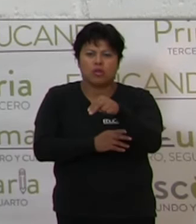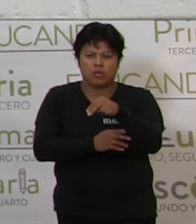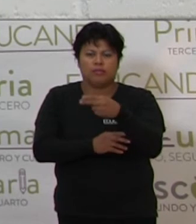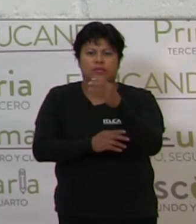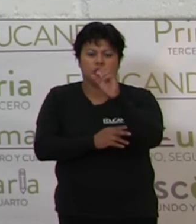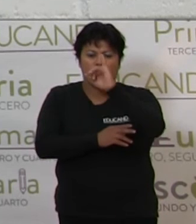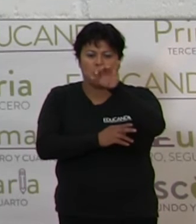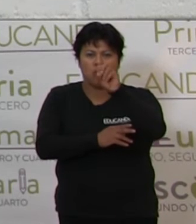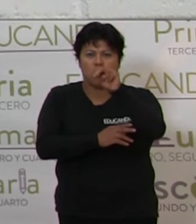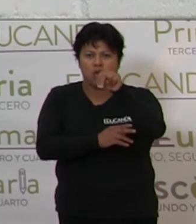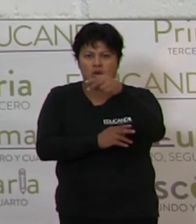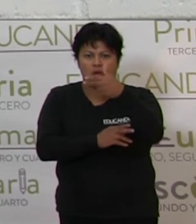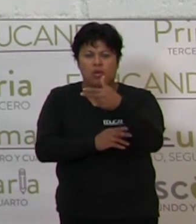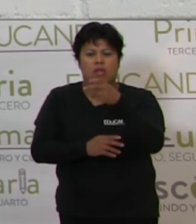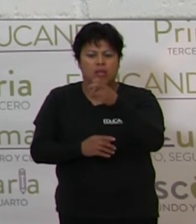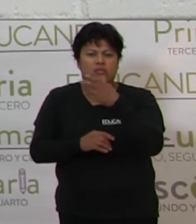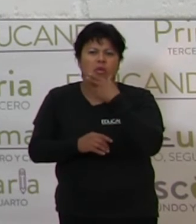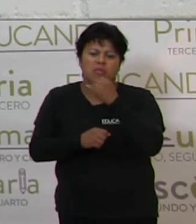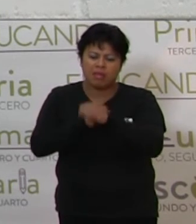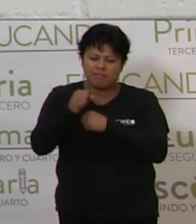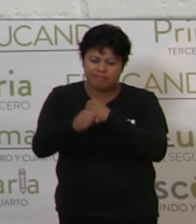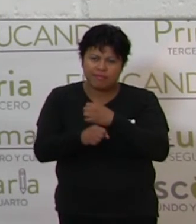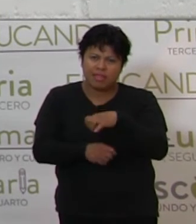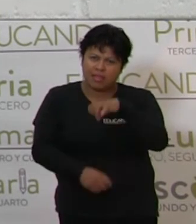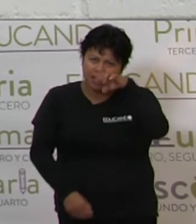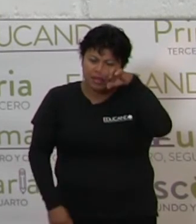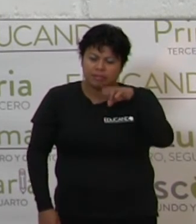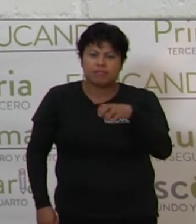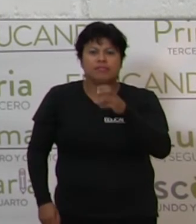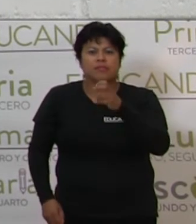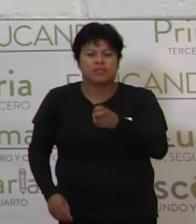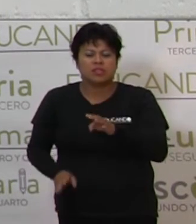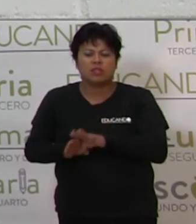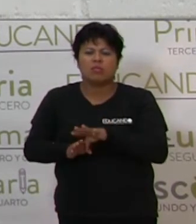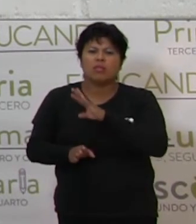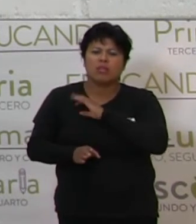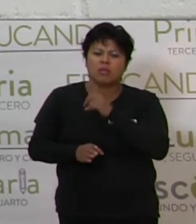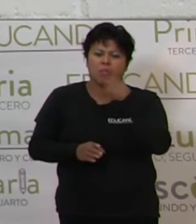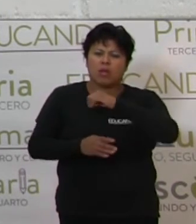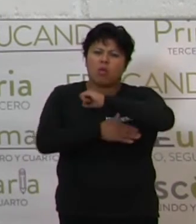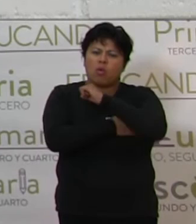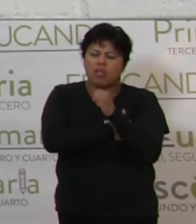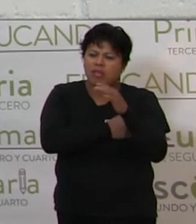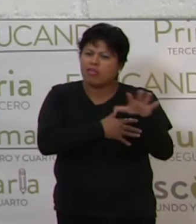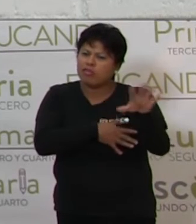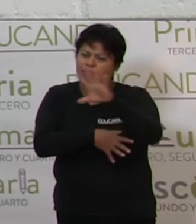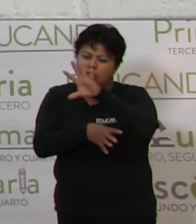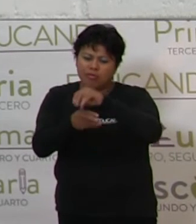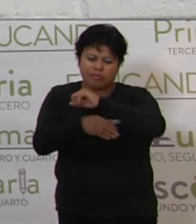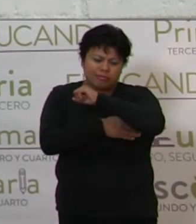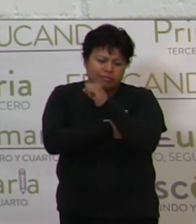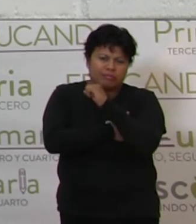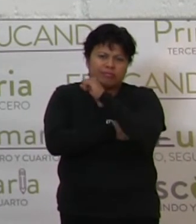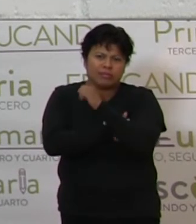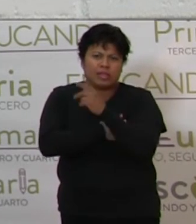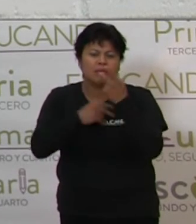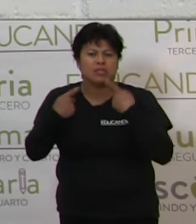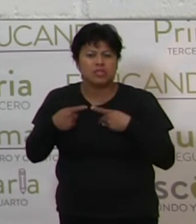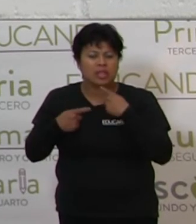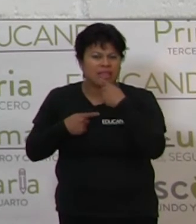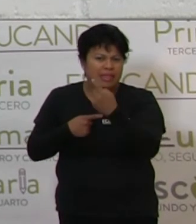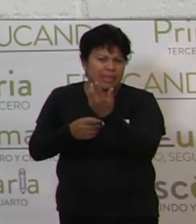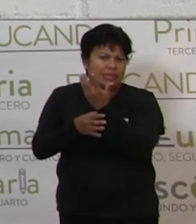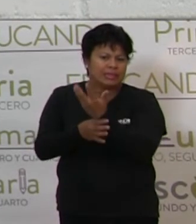habitaba solo. Era un hombre de edad, aficionado a guardar todo para sí, y las